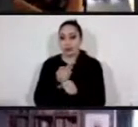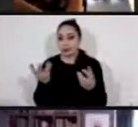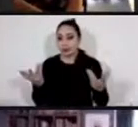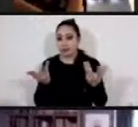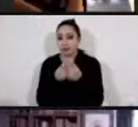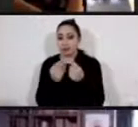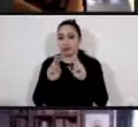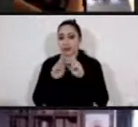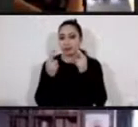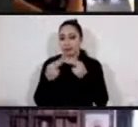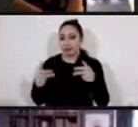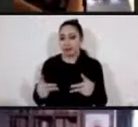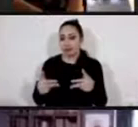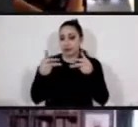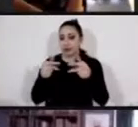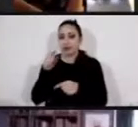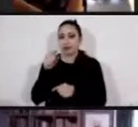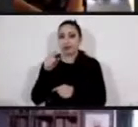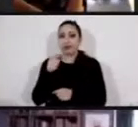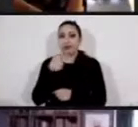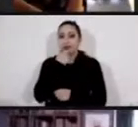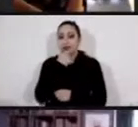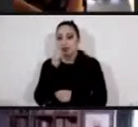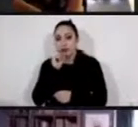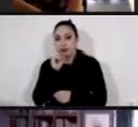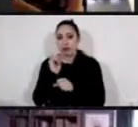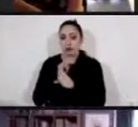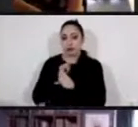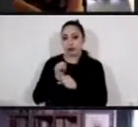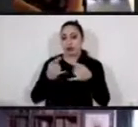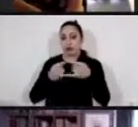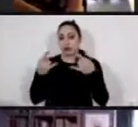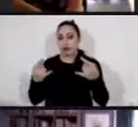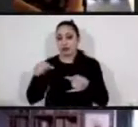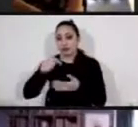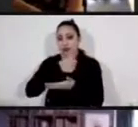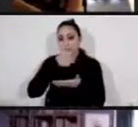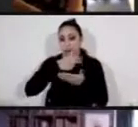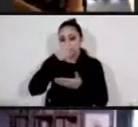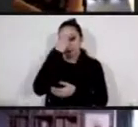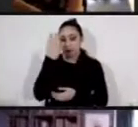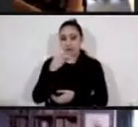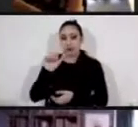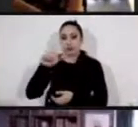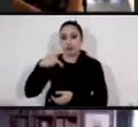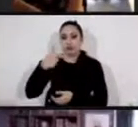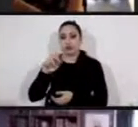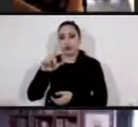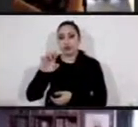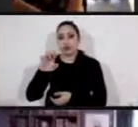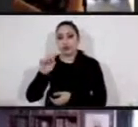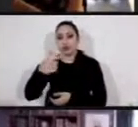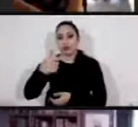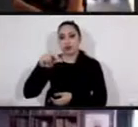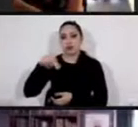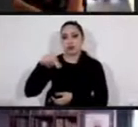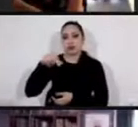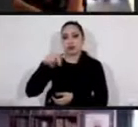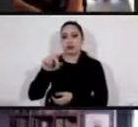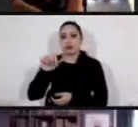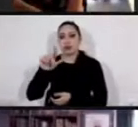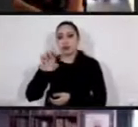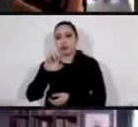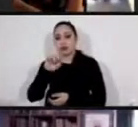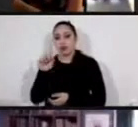virtual la periodista, historiadora y cronista de la Ciudad de México, Ángeles González Gamio. En la disciplina